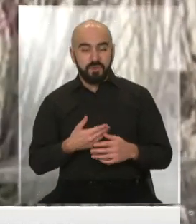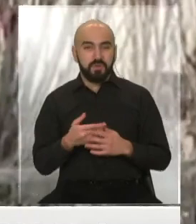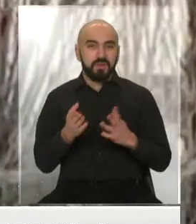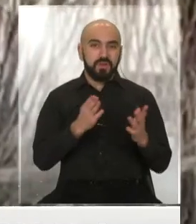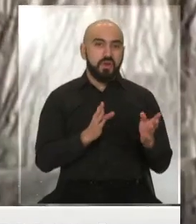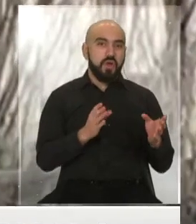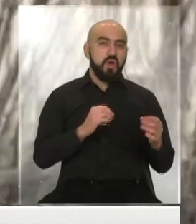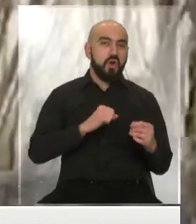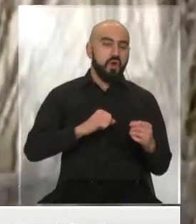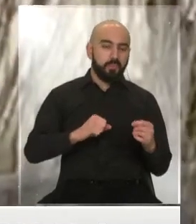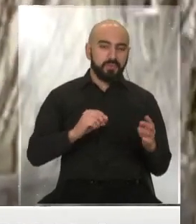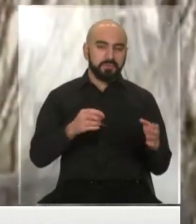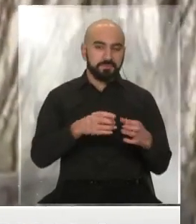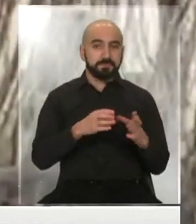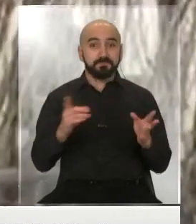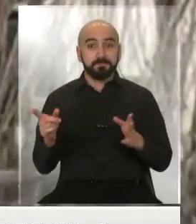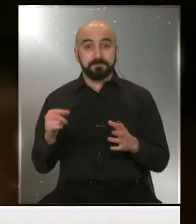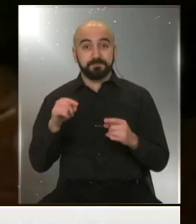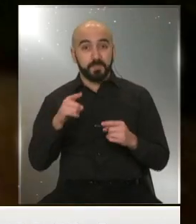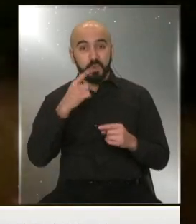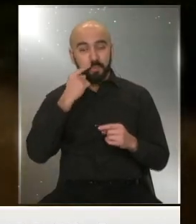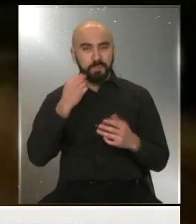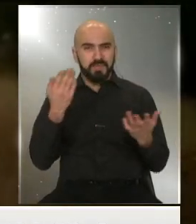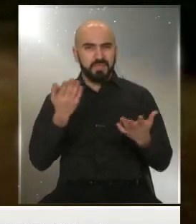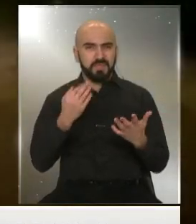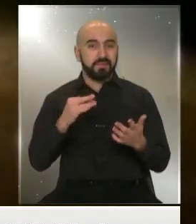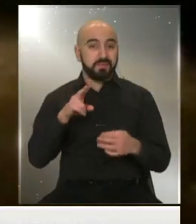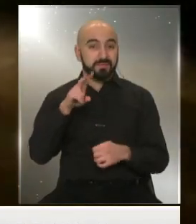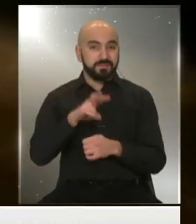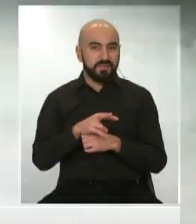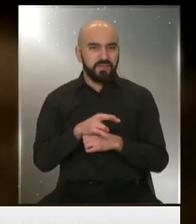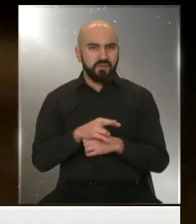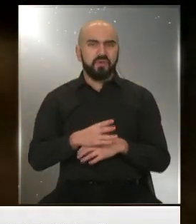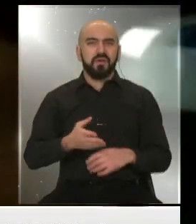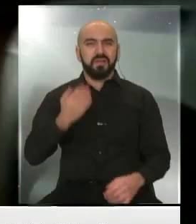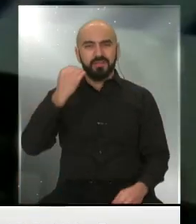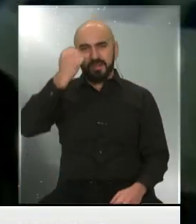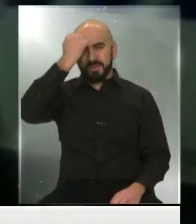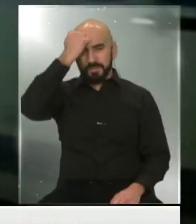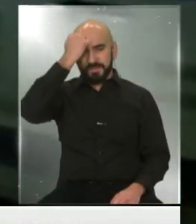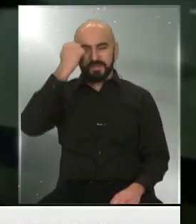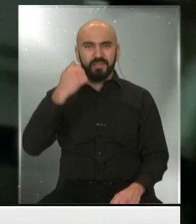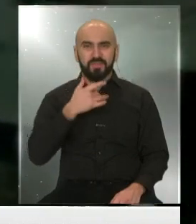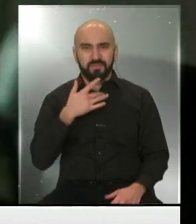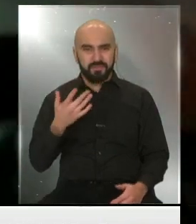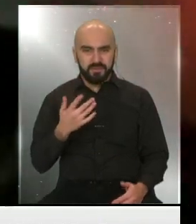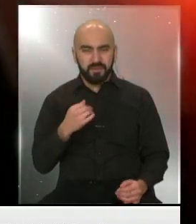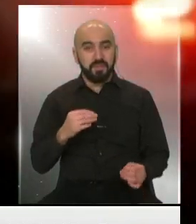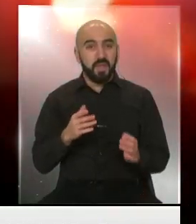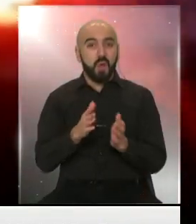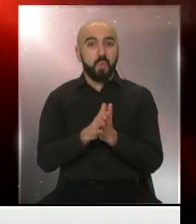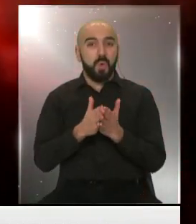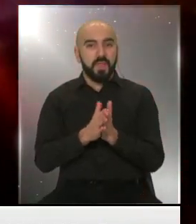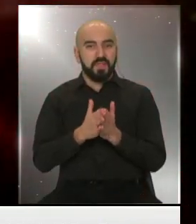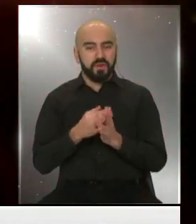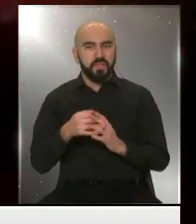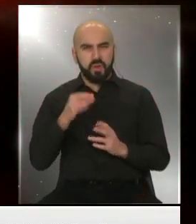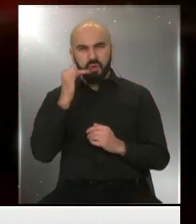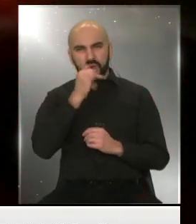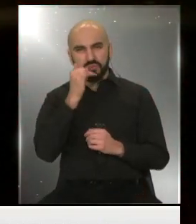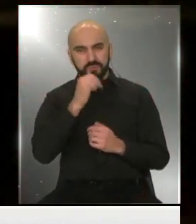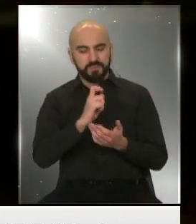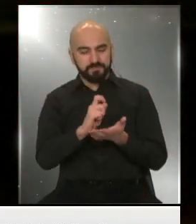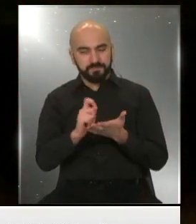El exsecretario de Cristina Kirchner era testigo arrepentido en la investigación de los cuadernos de la corrupción e